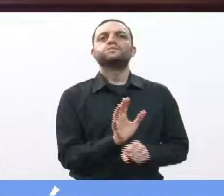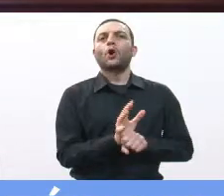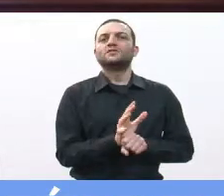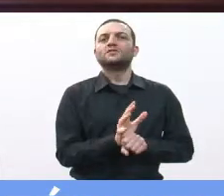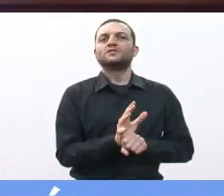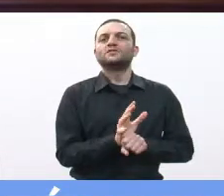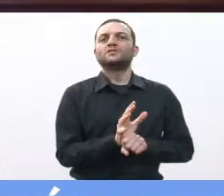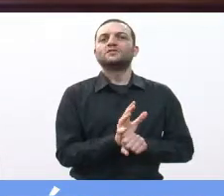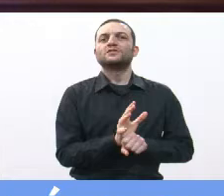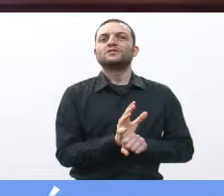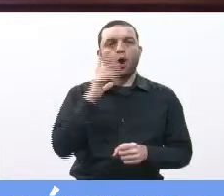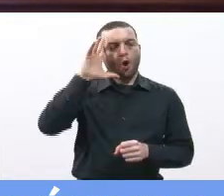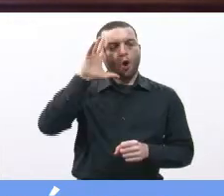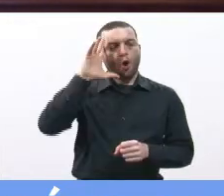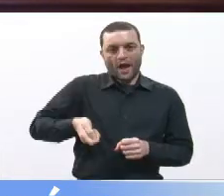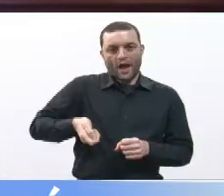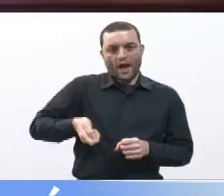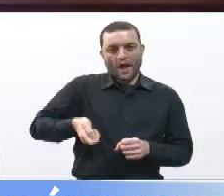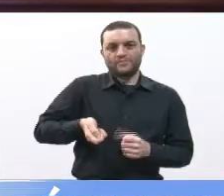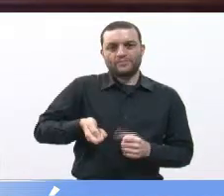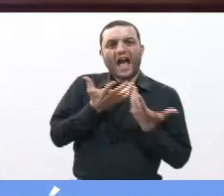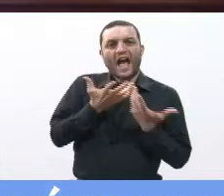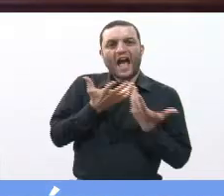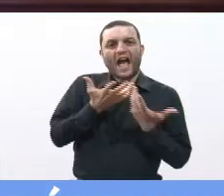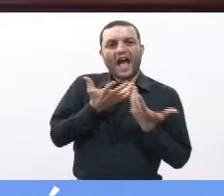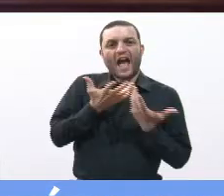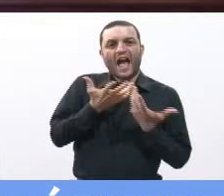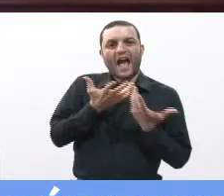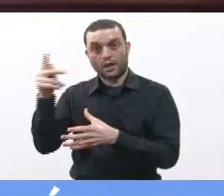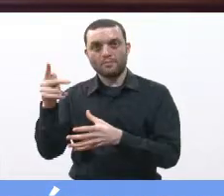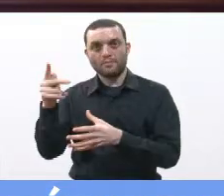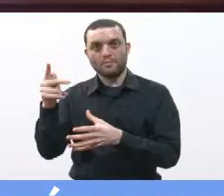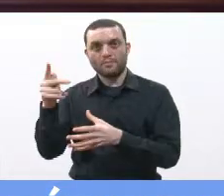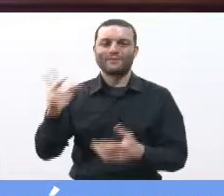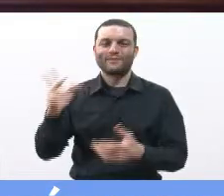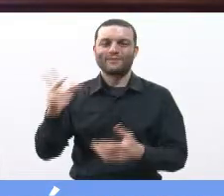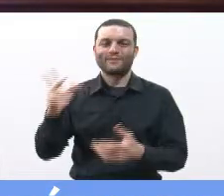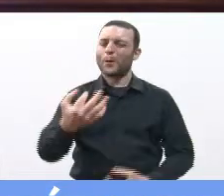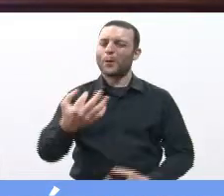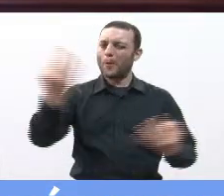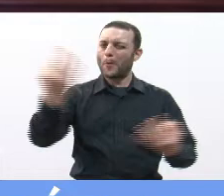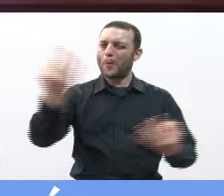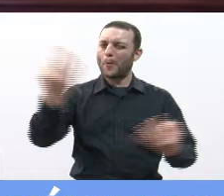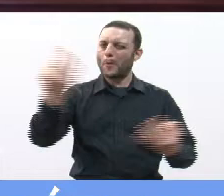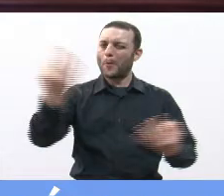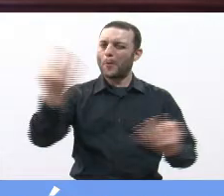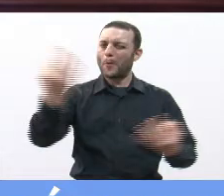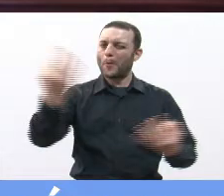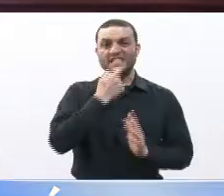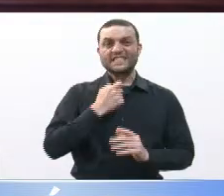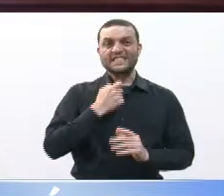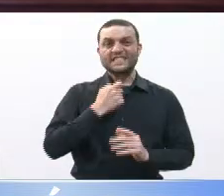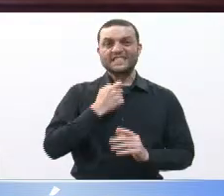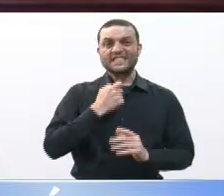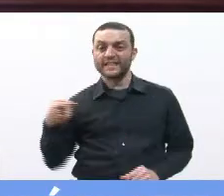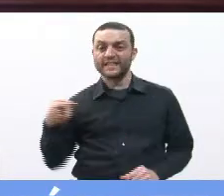correctos y aquellos que no lo hicieron son los incorrectos. Y con esto, también, esto no comenzó ahora,